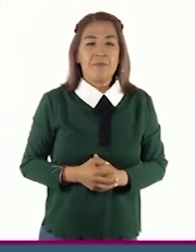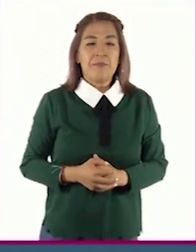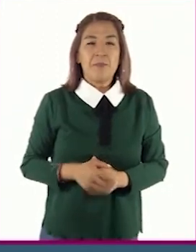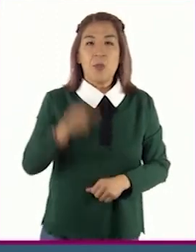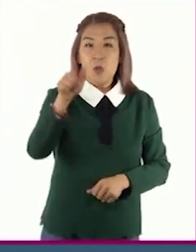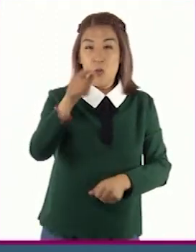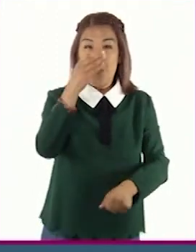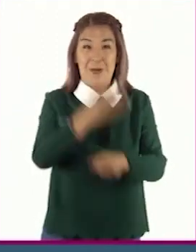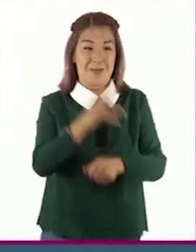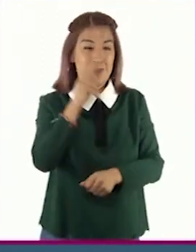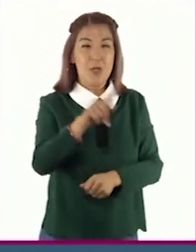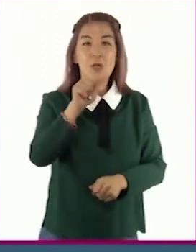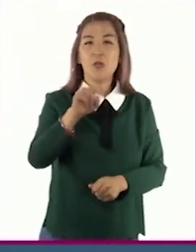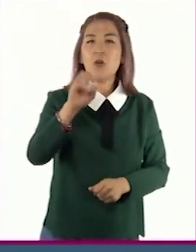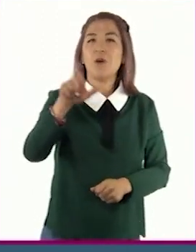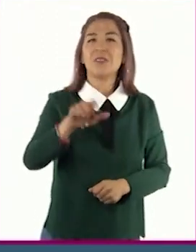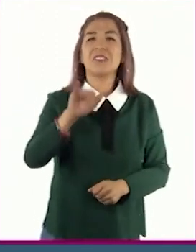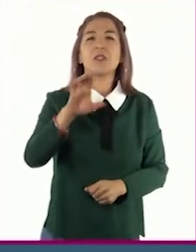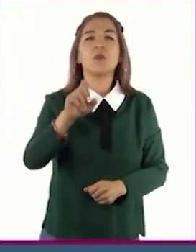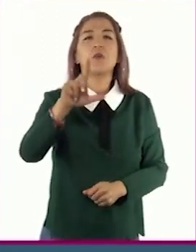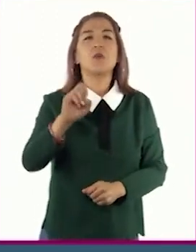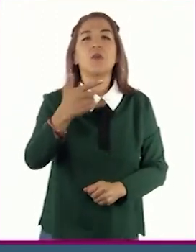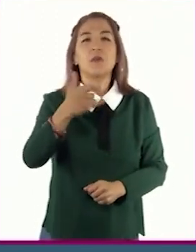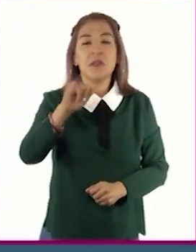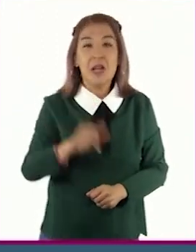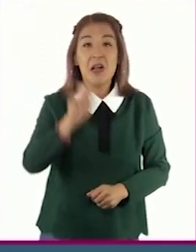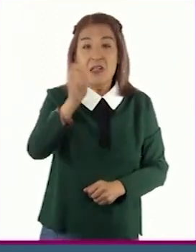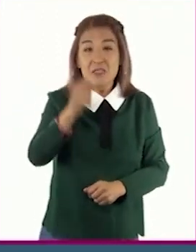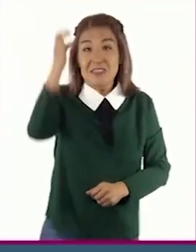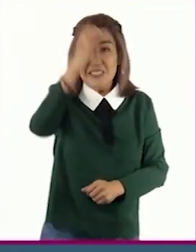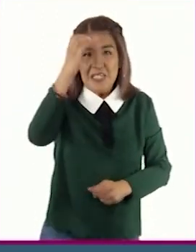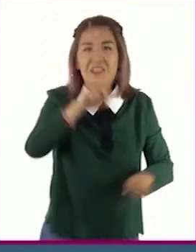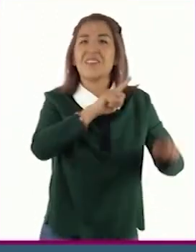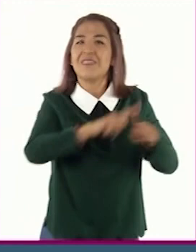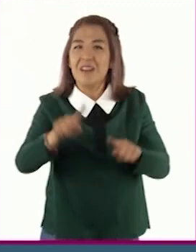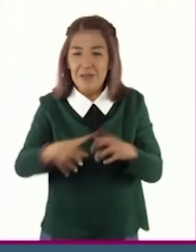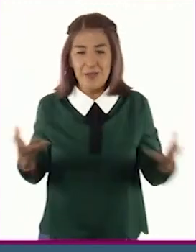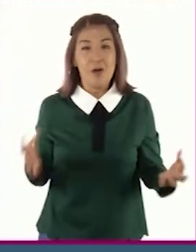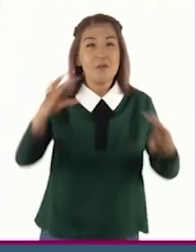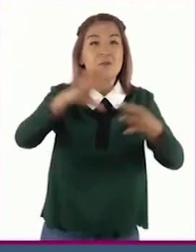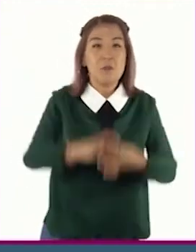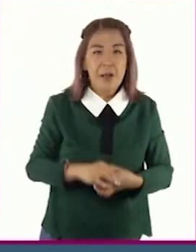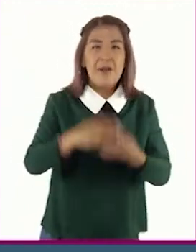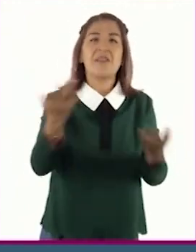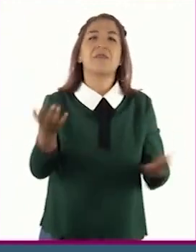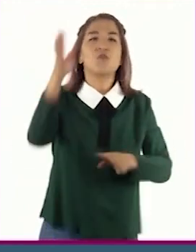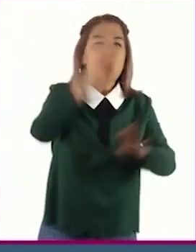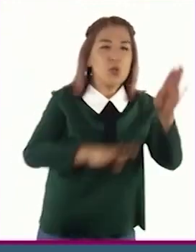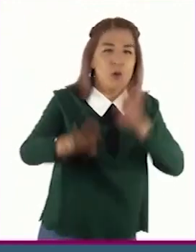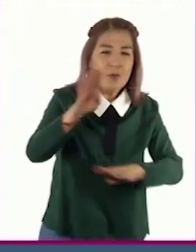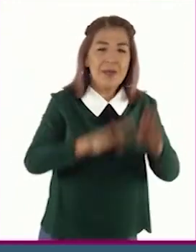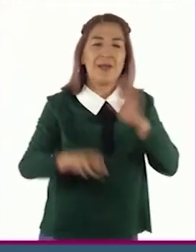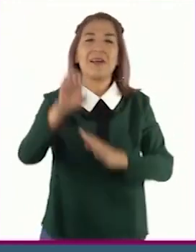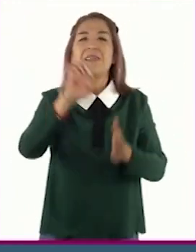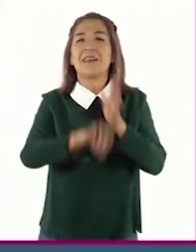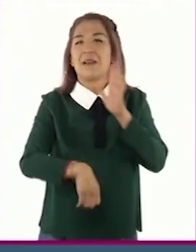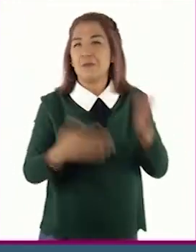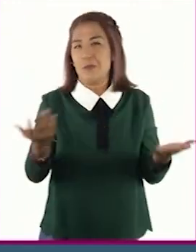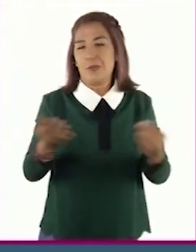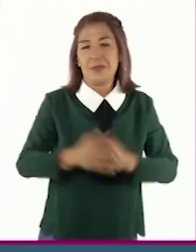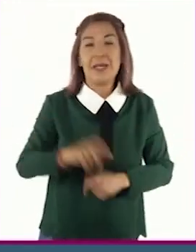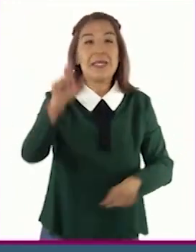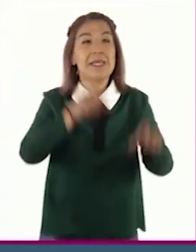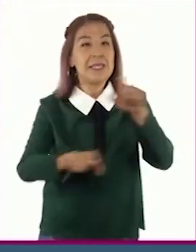Como ven, la toxicología es una ciencia multidisciplinaria, es decir, se apoya de otras ciencias como, por ejemplo, la biología,